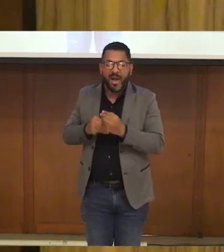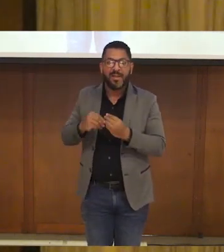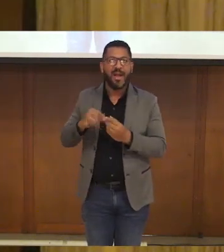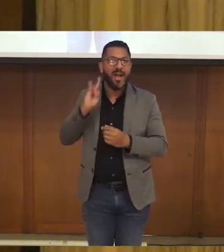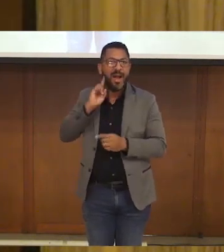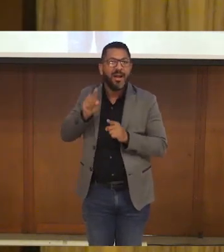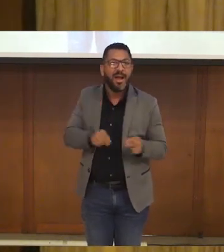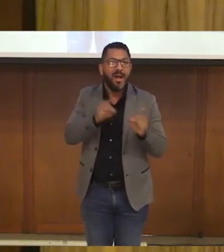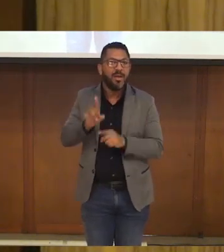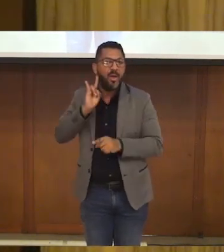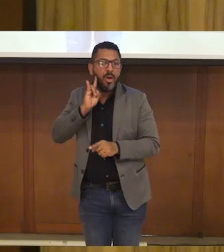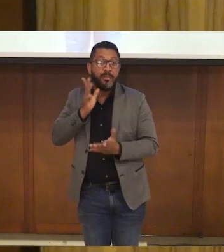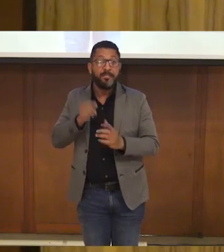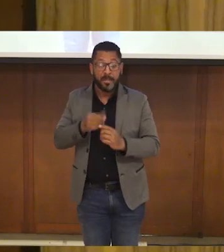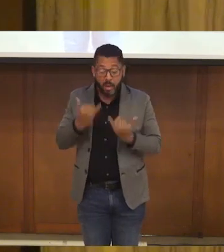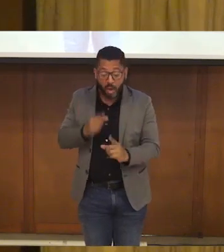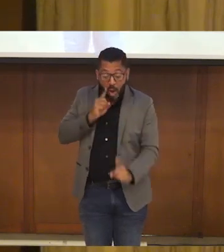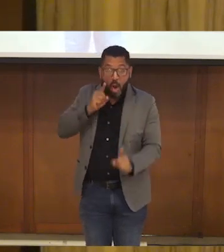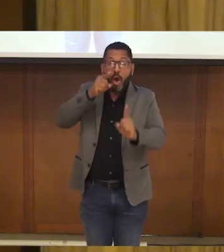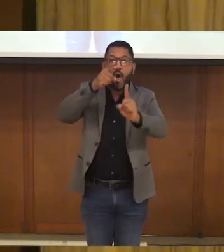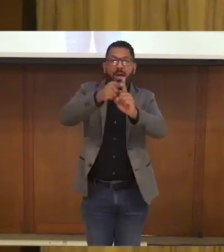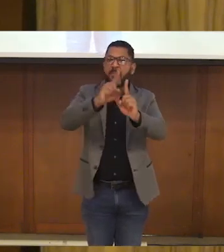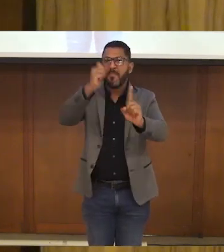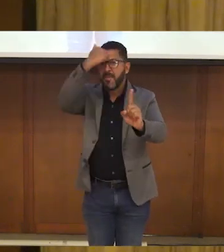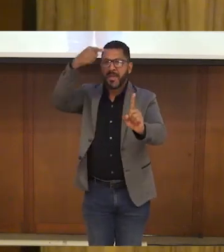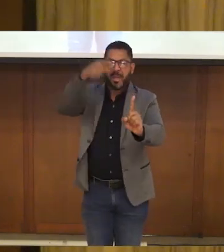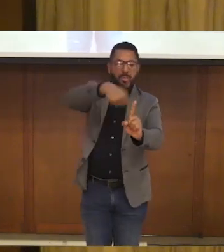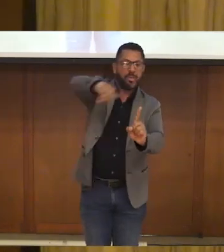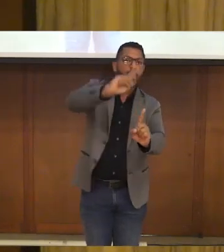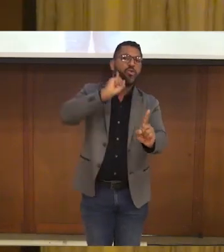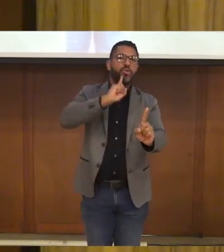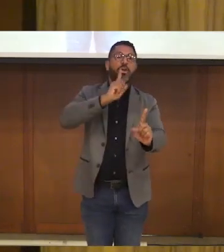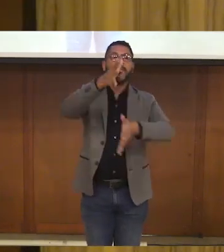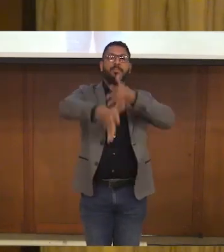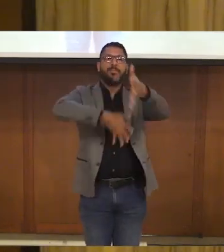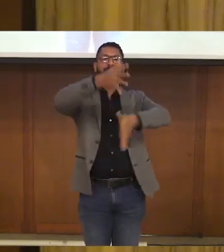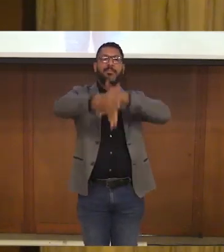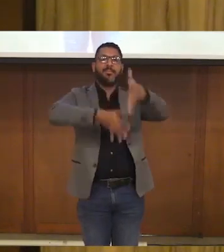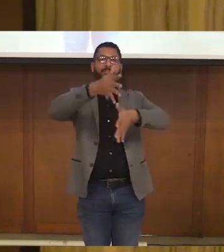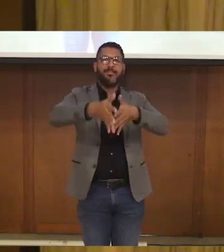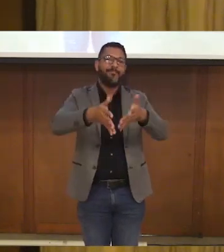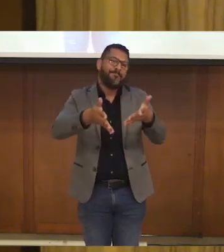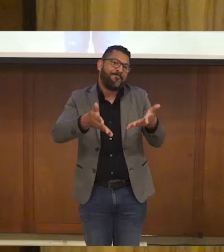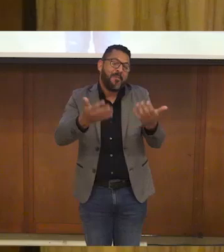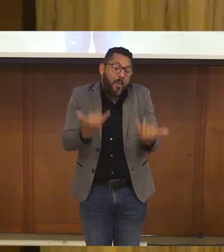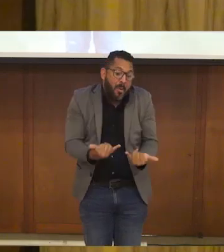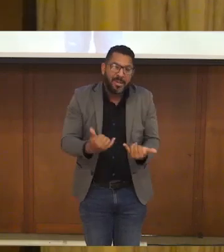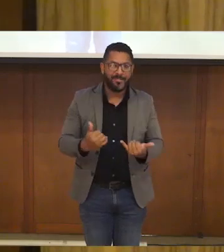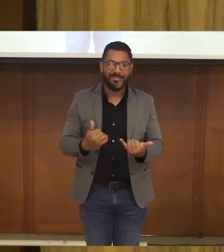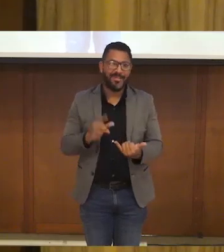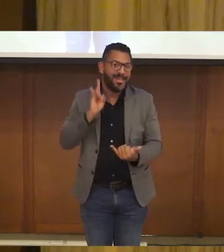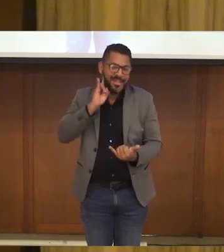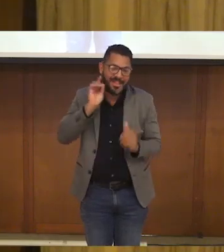en este momento el propósito de la obra era principalmente dirigido a población sorda, por tanto no tiene